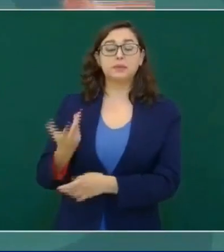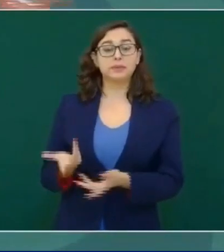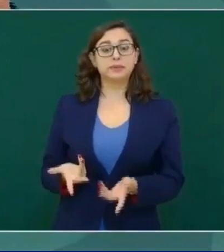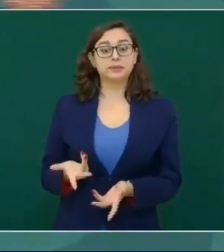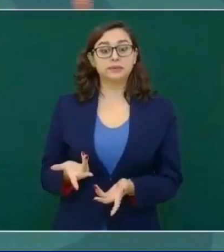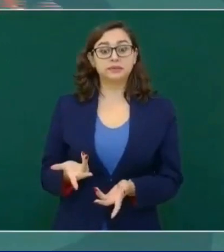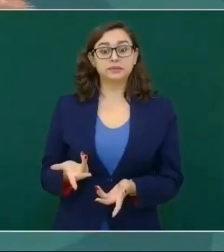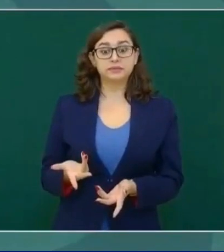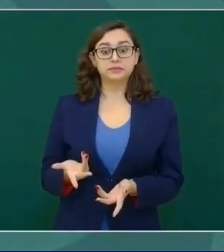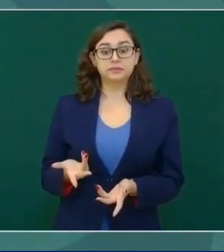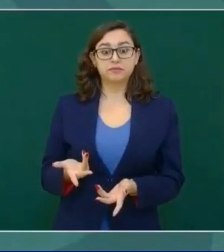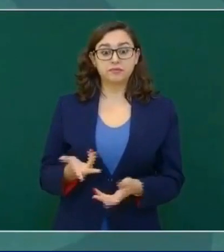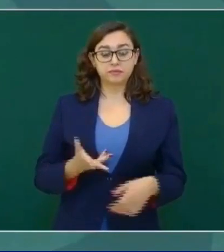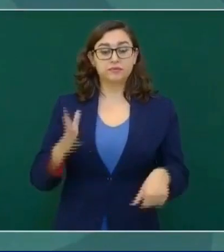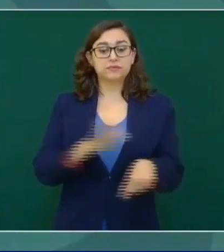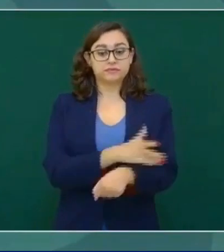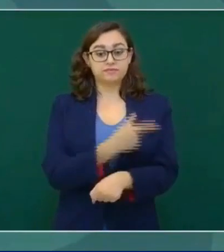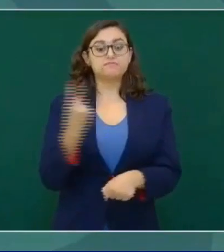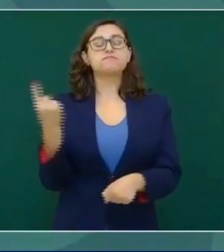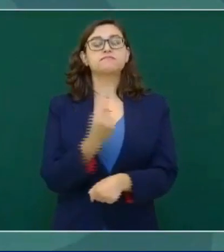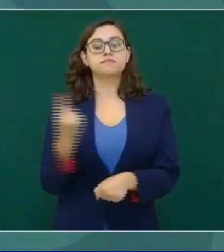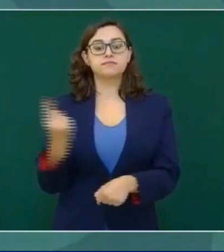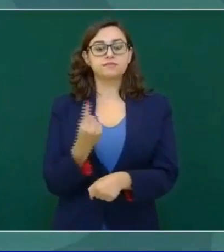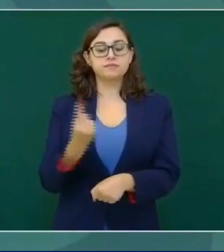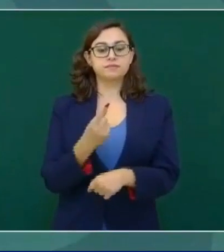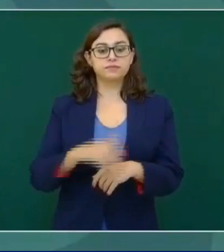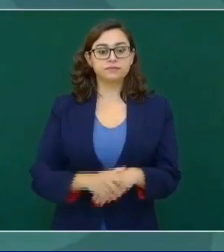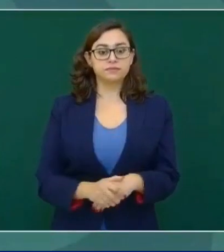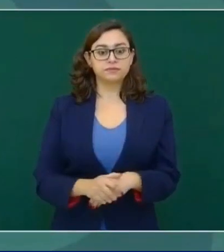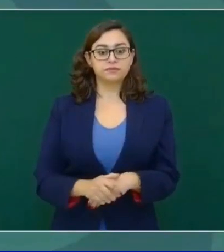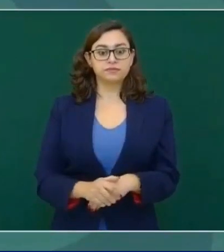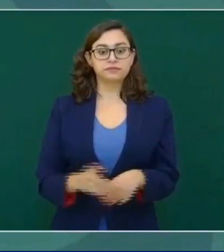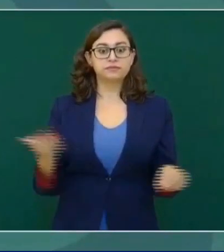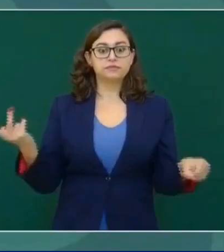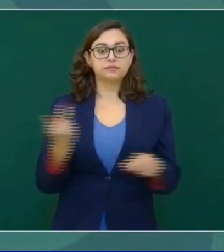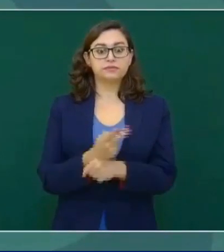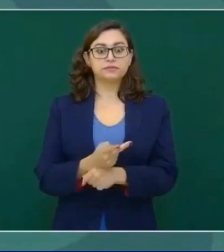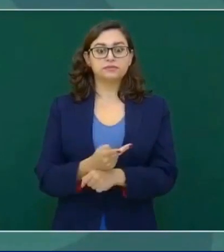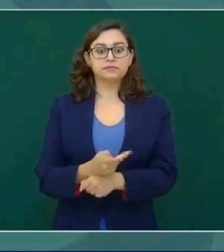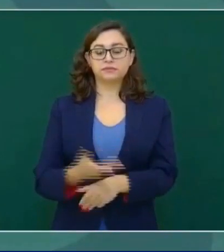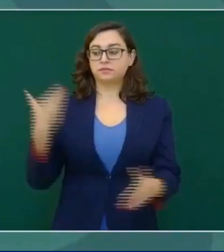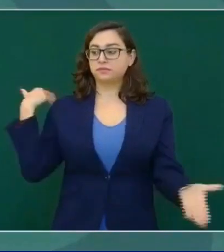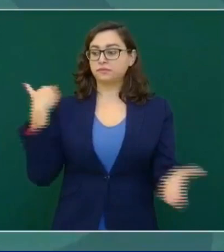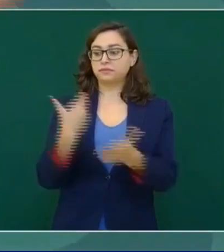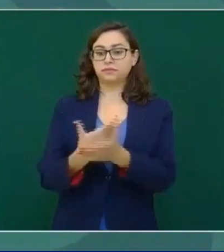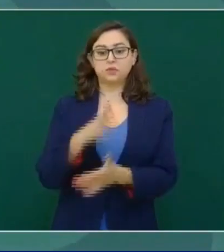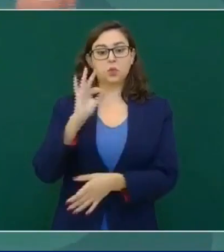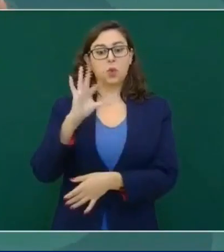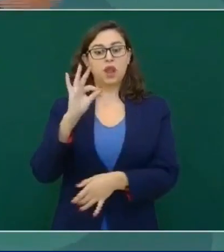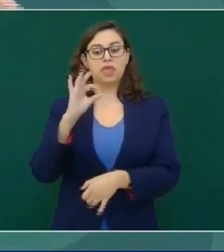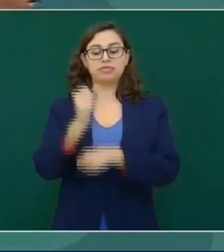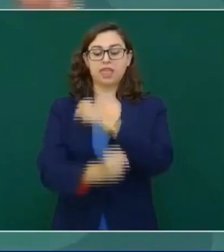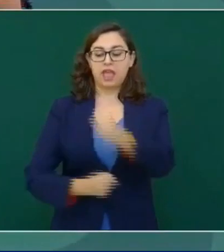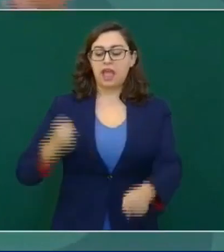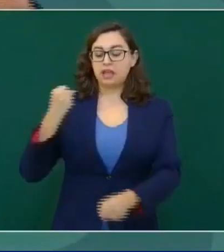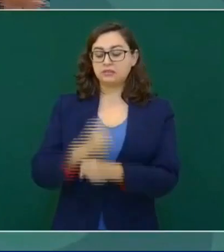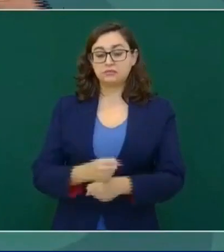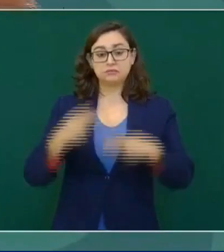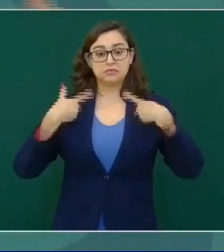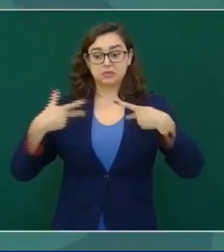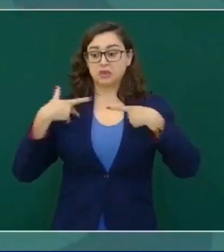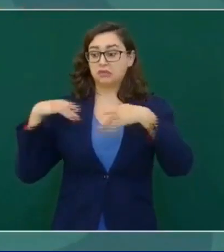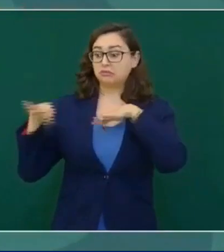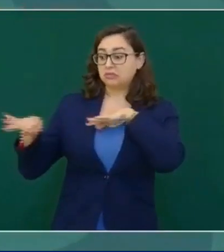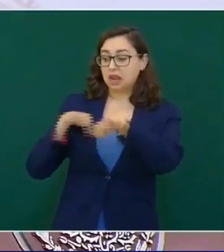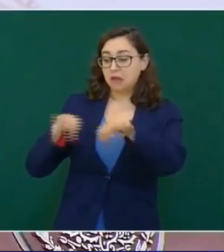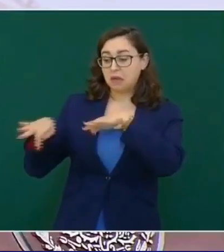porque no funcionó por cerca de 40 años la economía formal y la gente tuvo que salir a la calle a buscarse